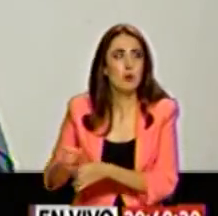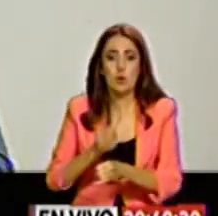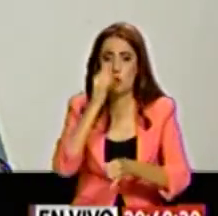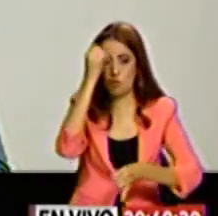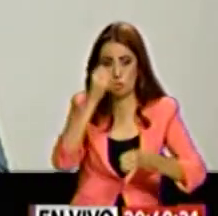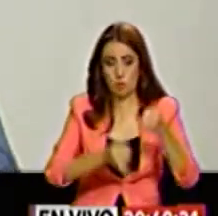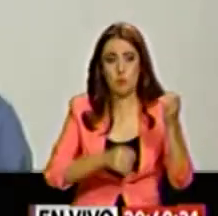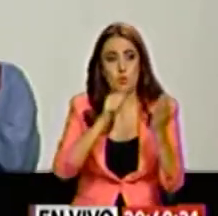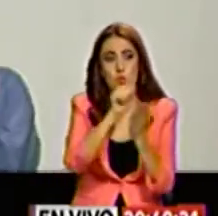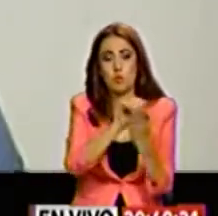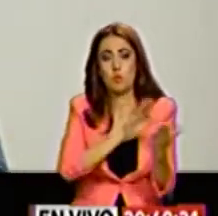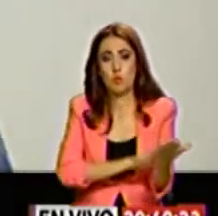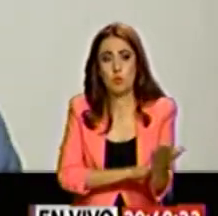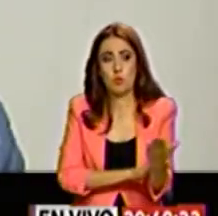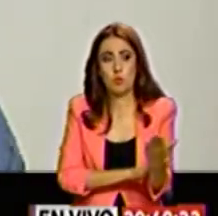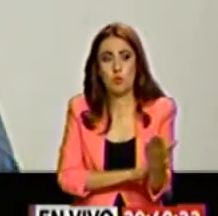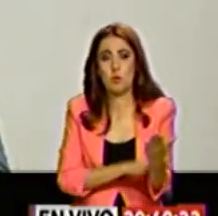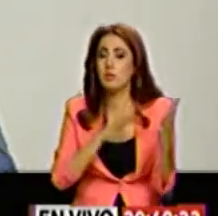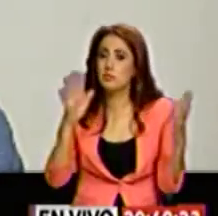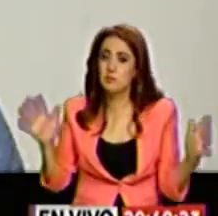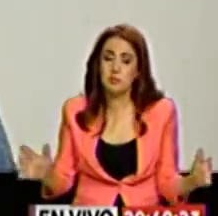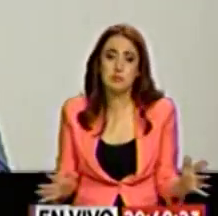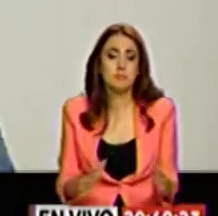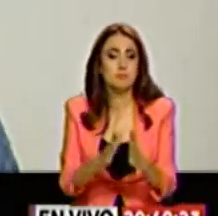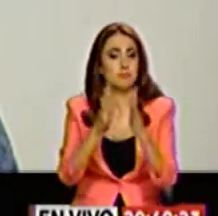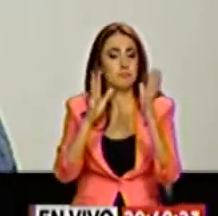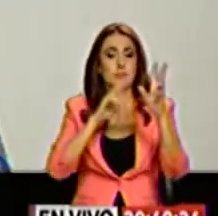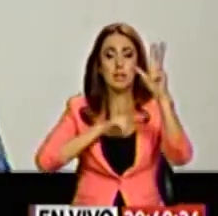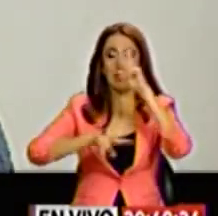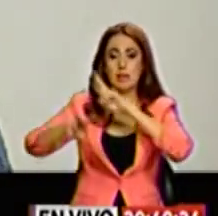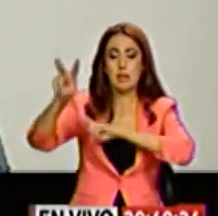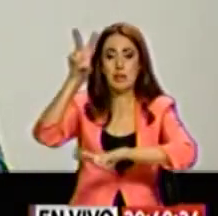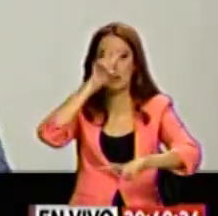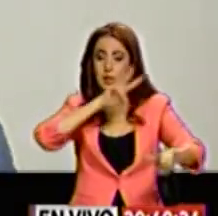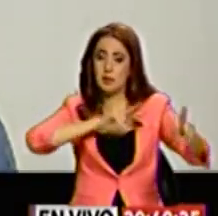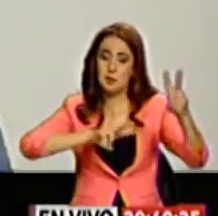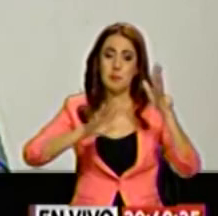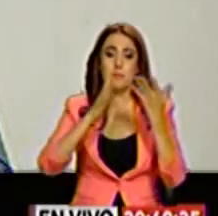Y como última propuesta, vamos a revisar todo lo realizado por el